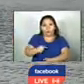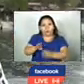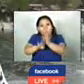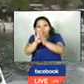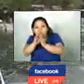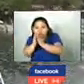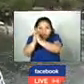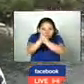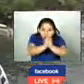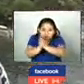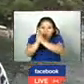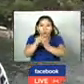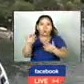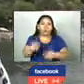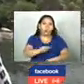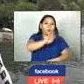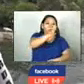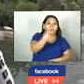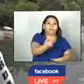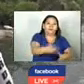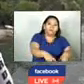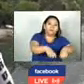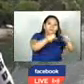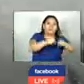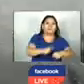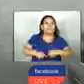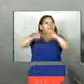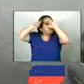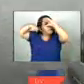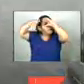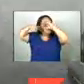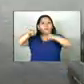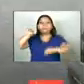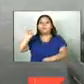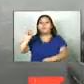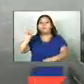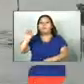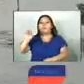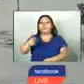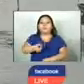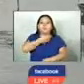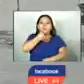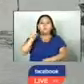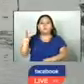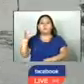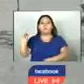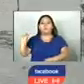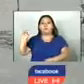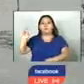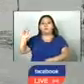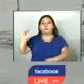buceo y 4 guardavidas. Con imágenes de Ever Ábalos, Carla Góchez, Noticiero Hechos.